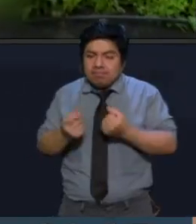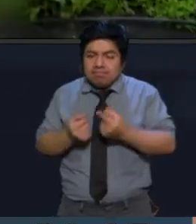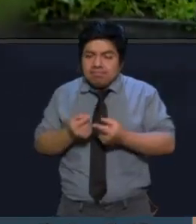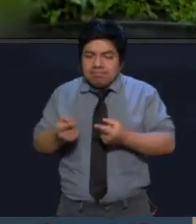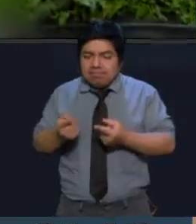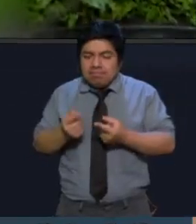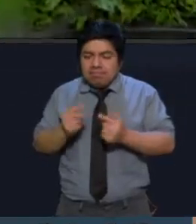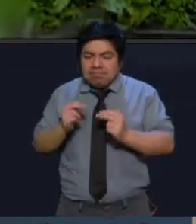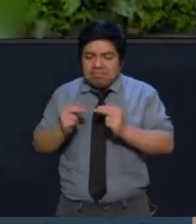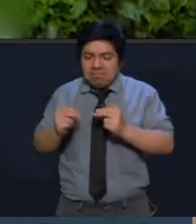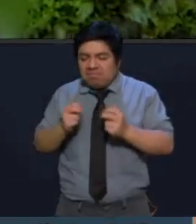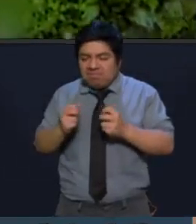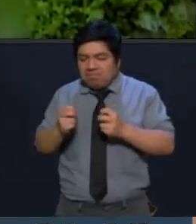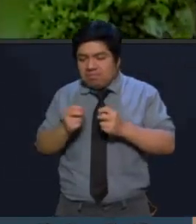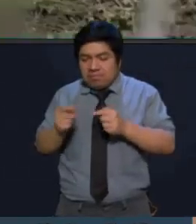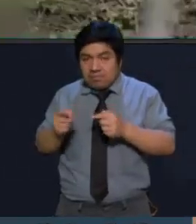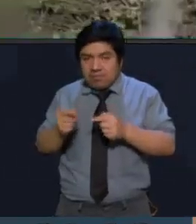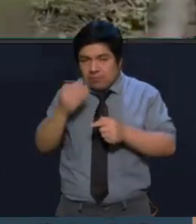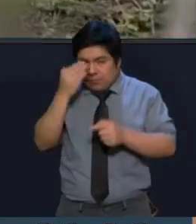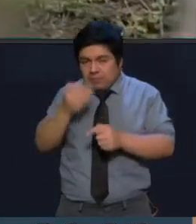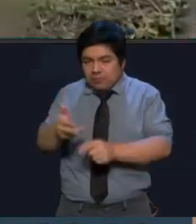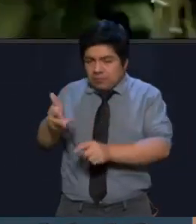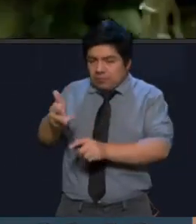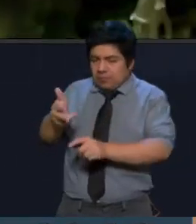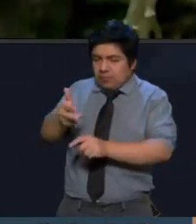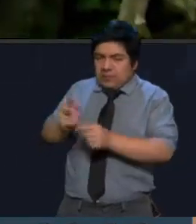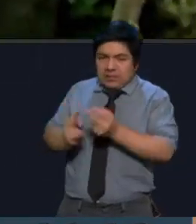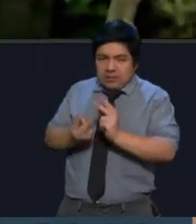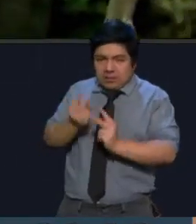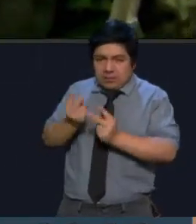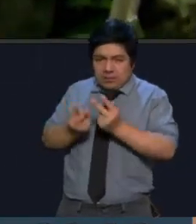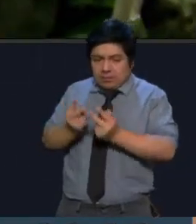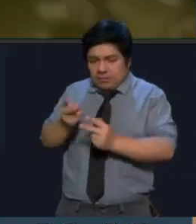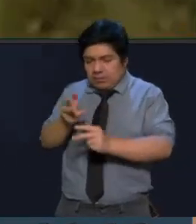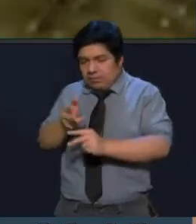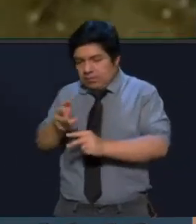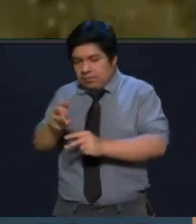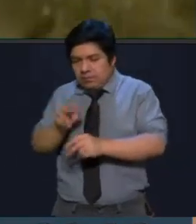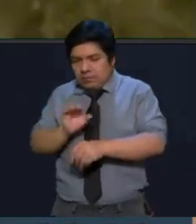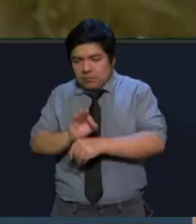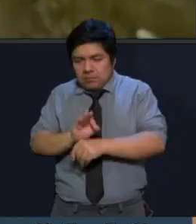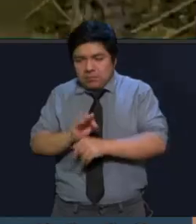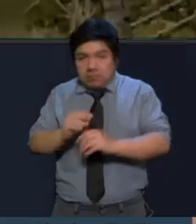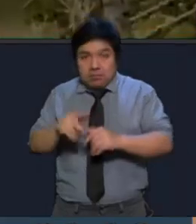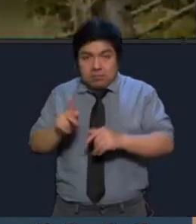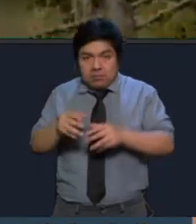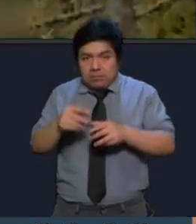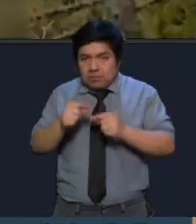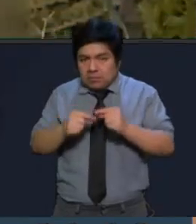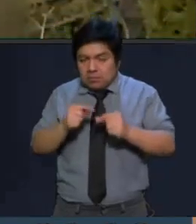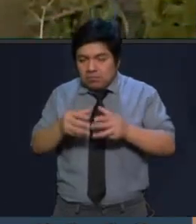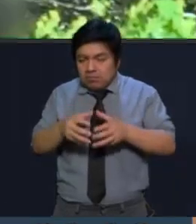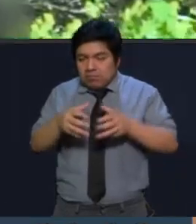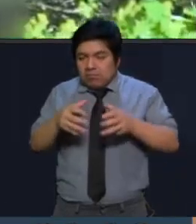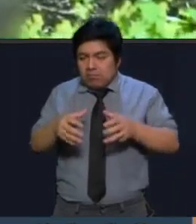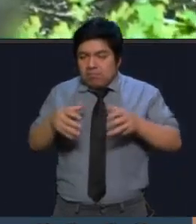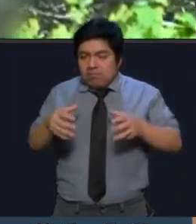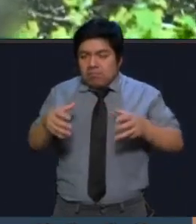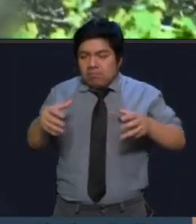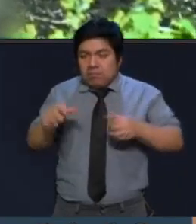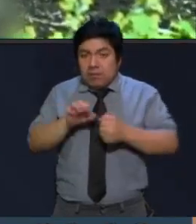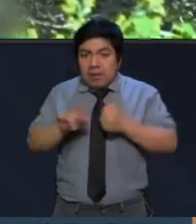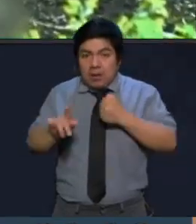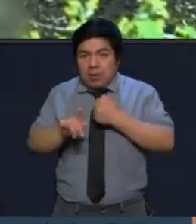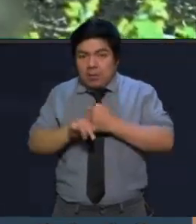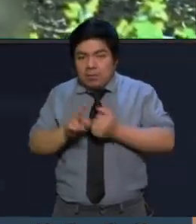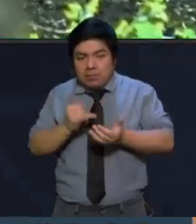la atención a este herbicida creció a nivel mundial. Europa tomó su decisión, que finalmente se echó